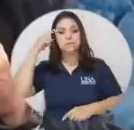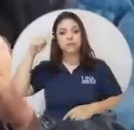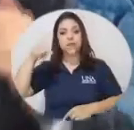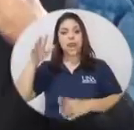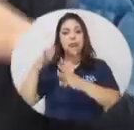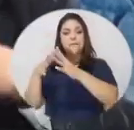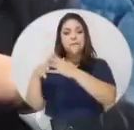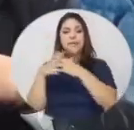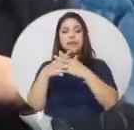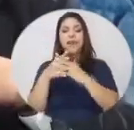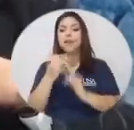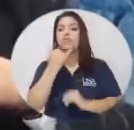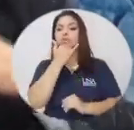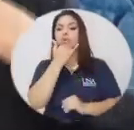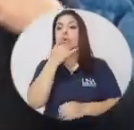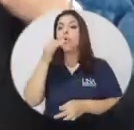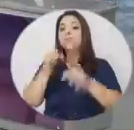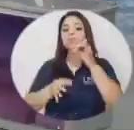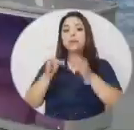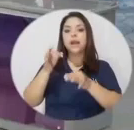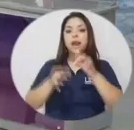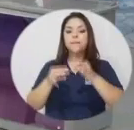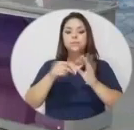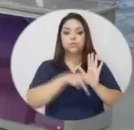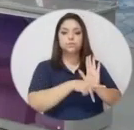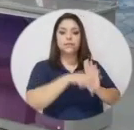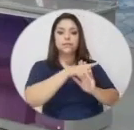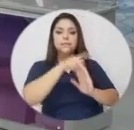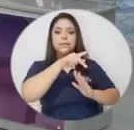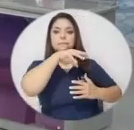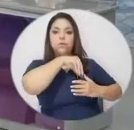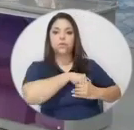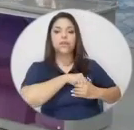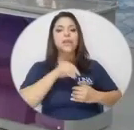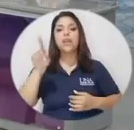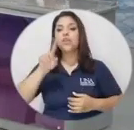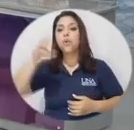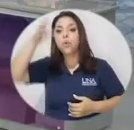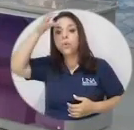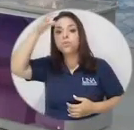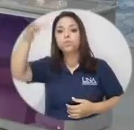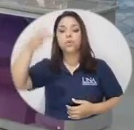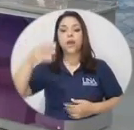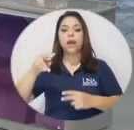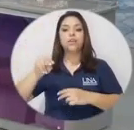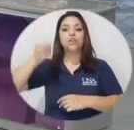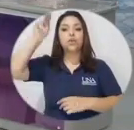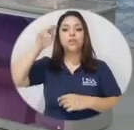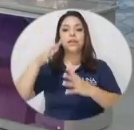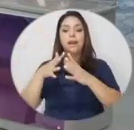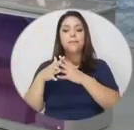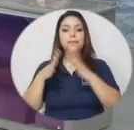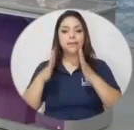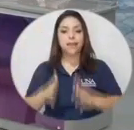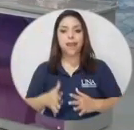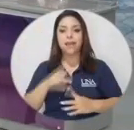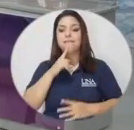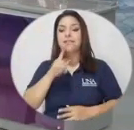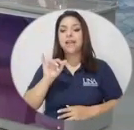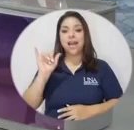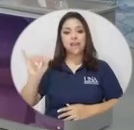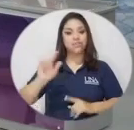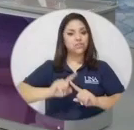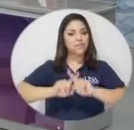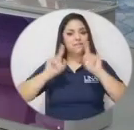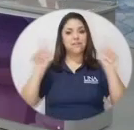error, juzgar desde nuestros principios y no como lo ve la cultura norteamericana, que es otro juego totalmente diferente al nuestro.